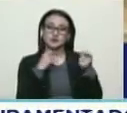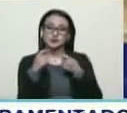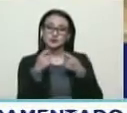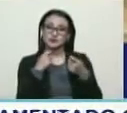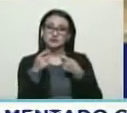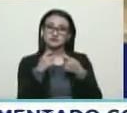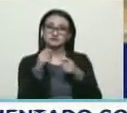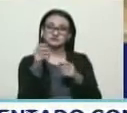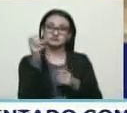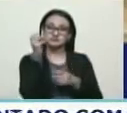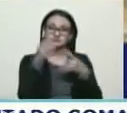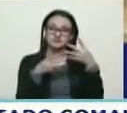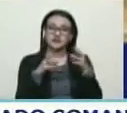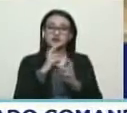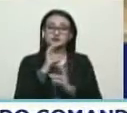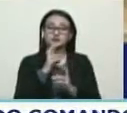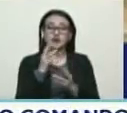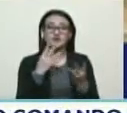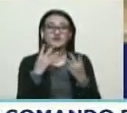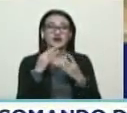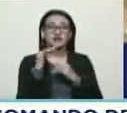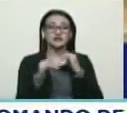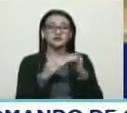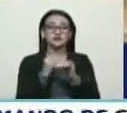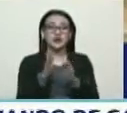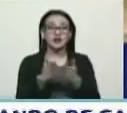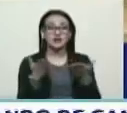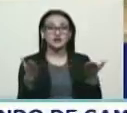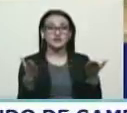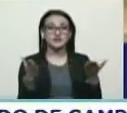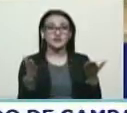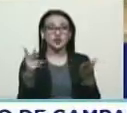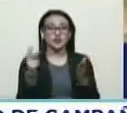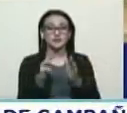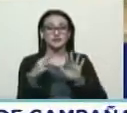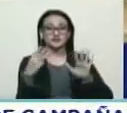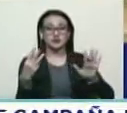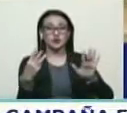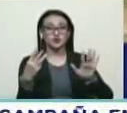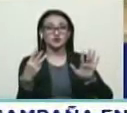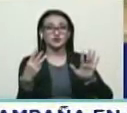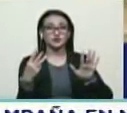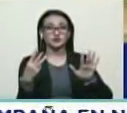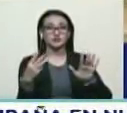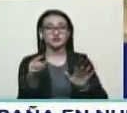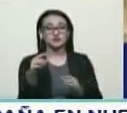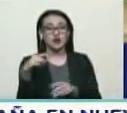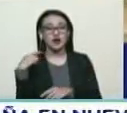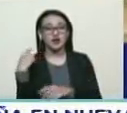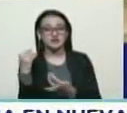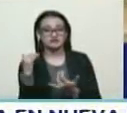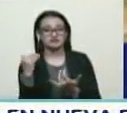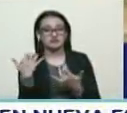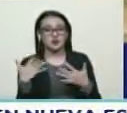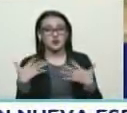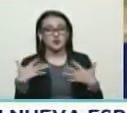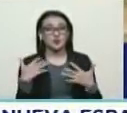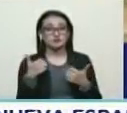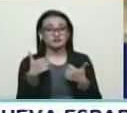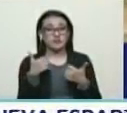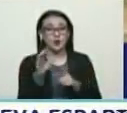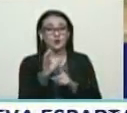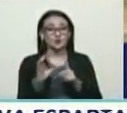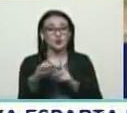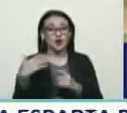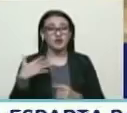donde detalló los resultados de la Feria Internacional del Libro de Venezuela 2018, que catalogó como un huracán cultural. Escuchemos de inmediato